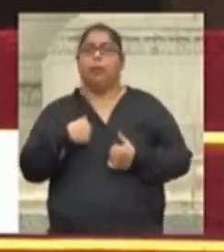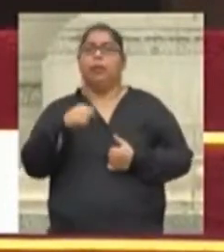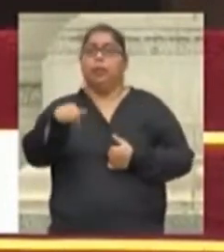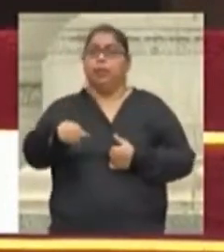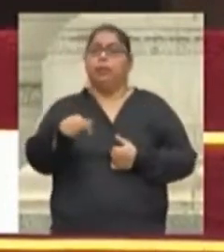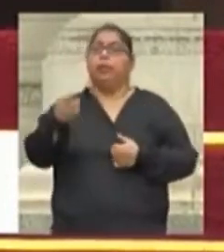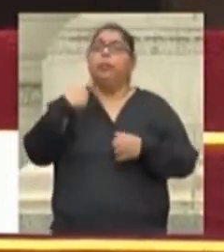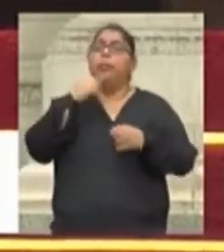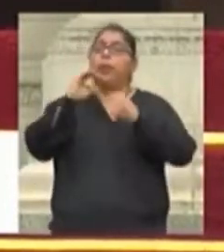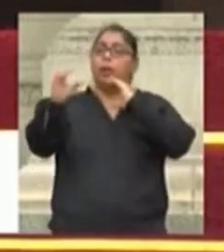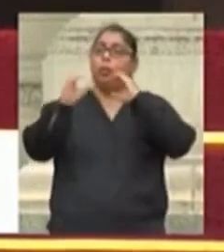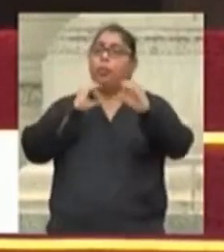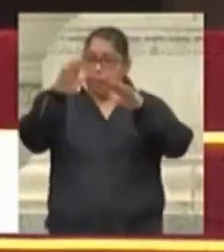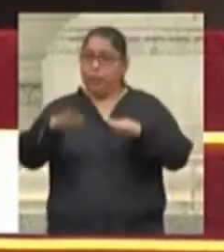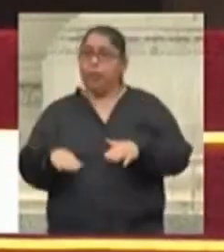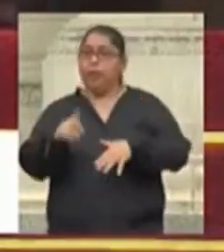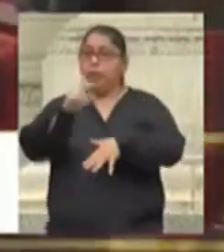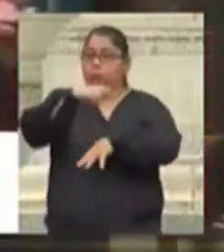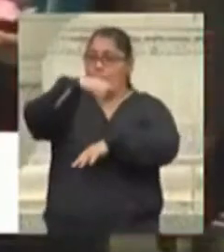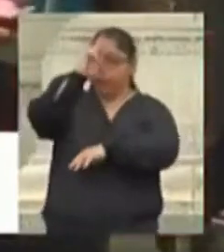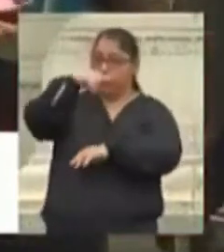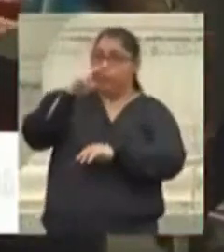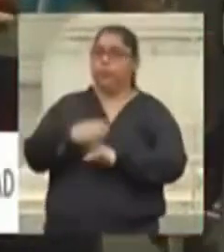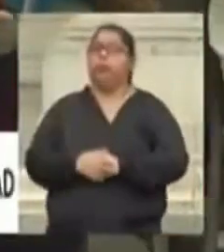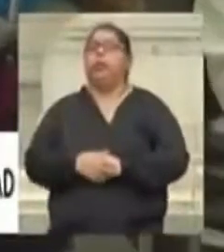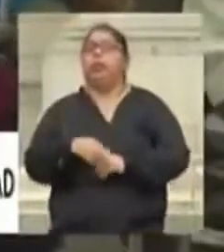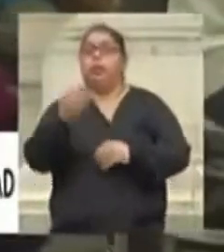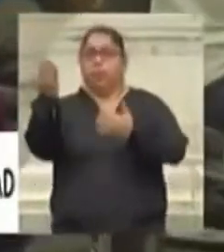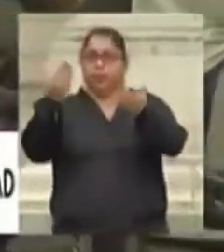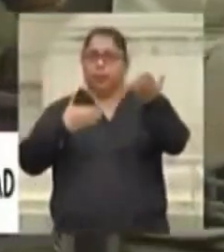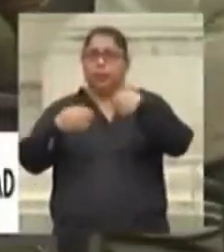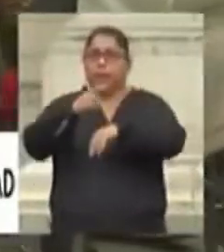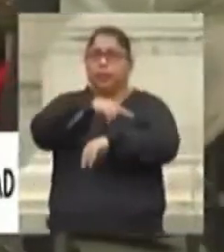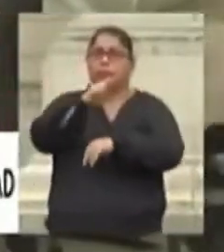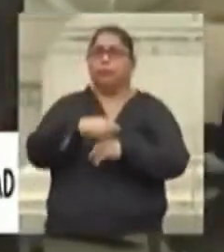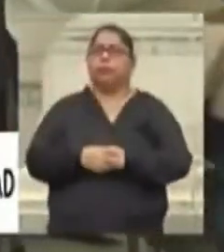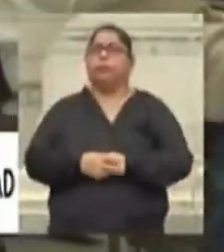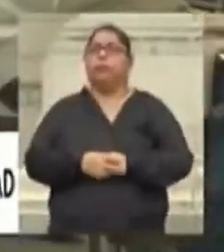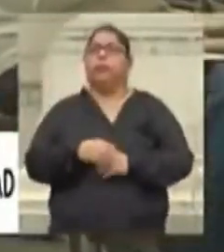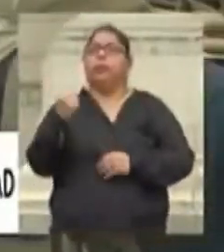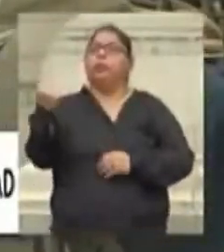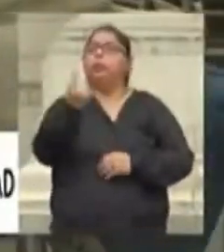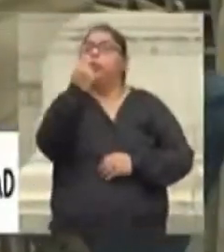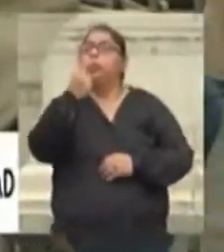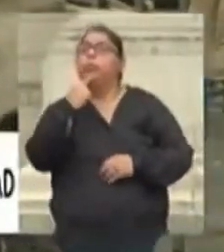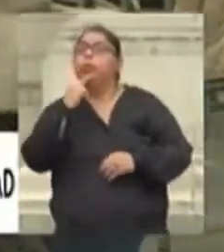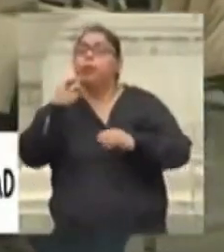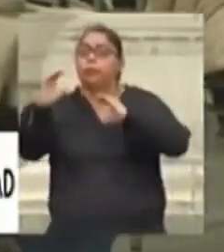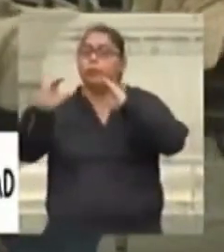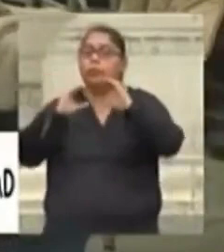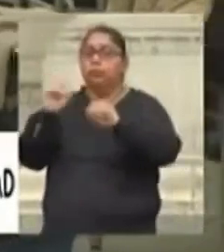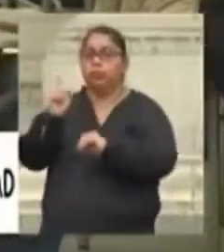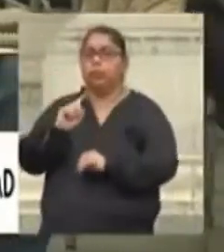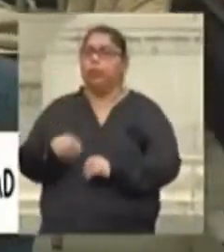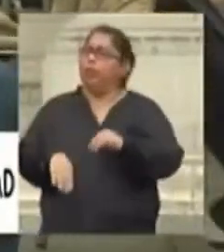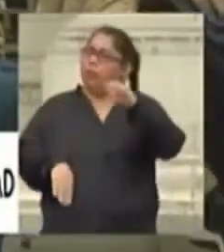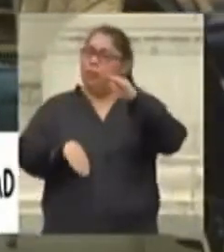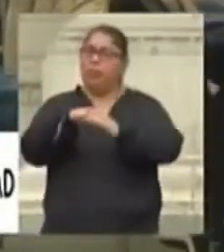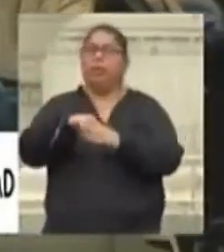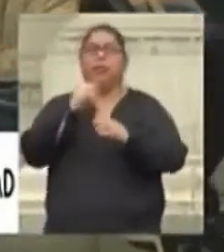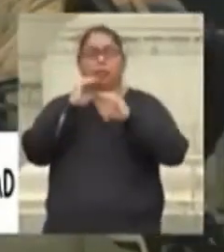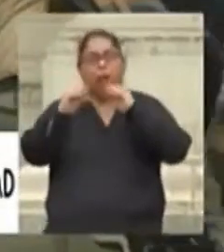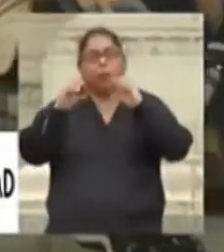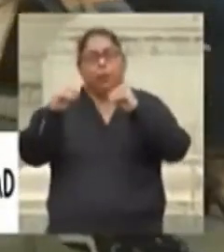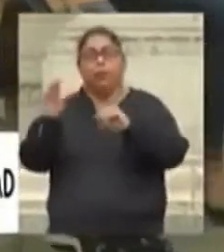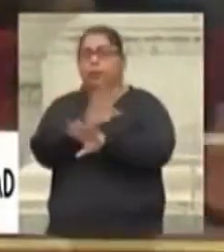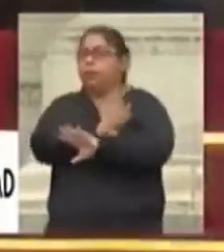directamente del despacho para el ministerio vamos a bajar a las regiones no solamente para reunirnos con ellos basta